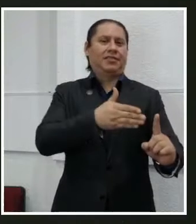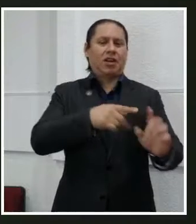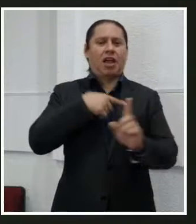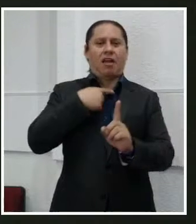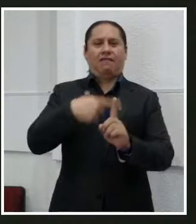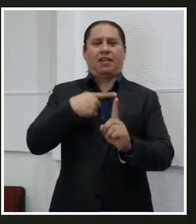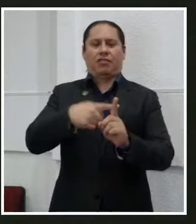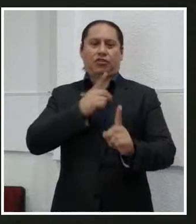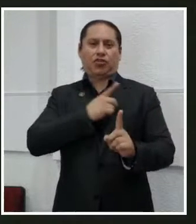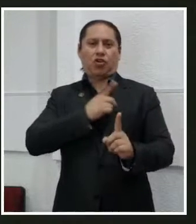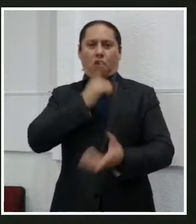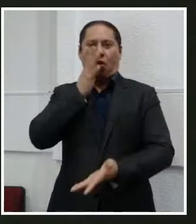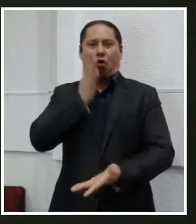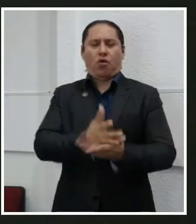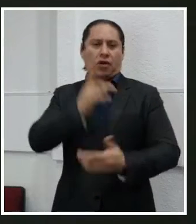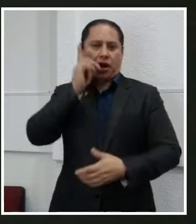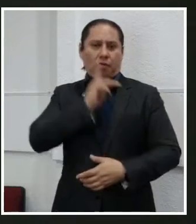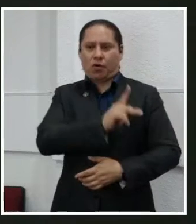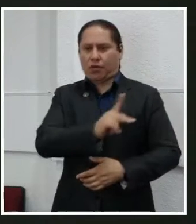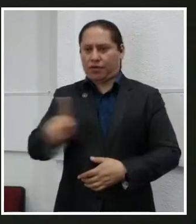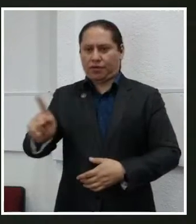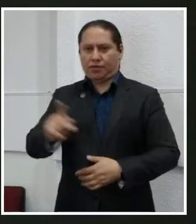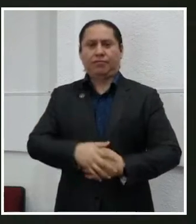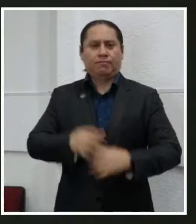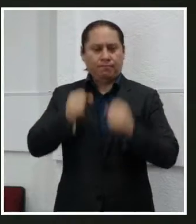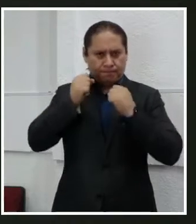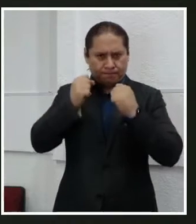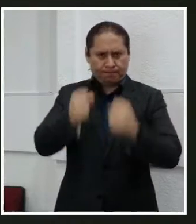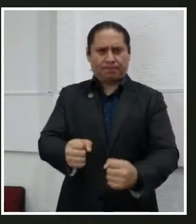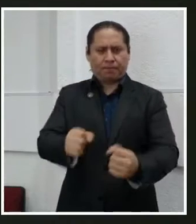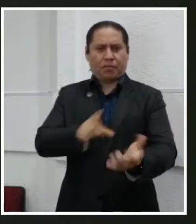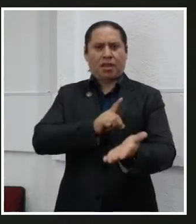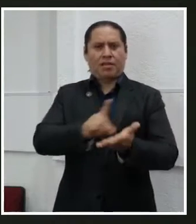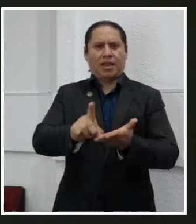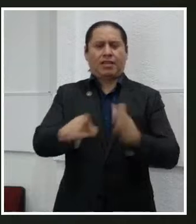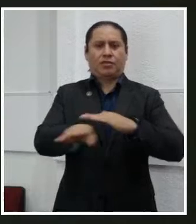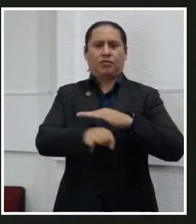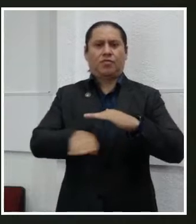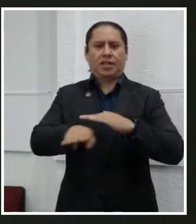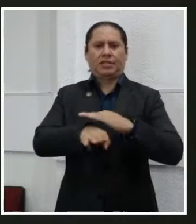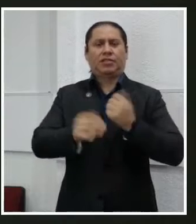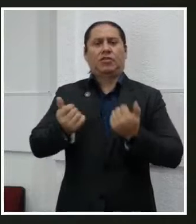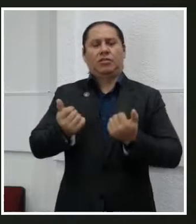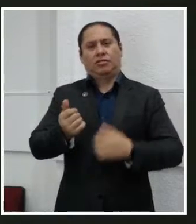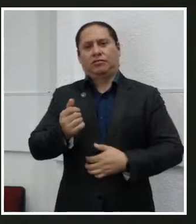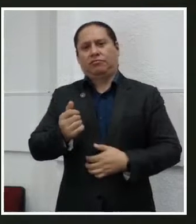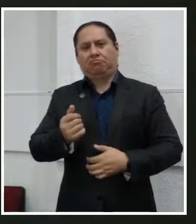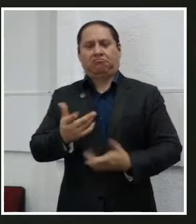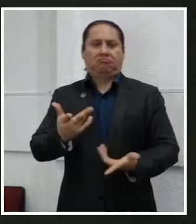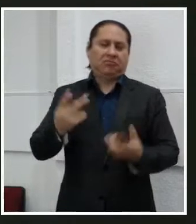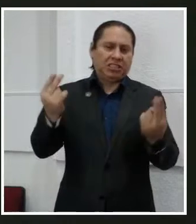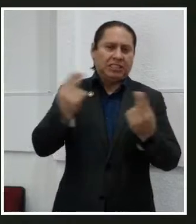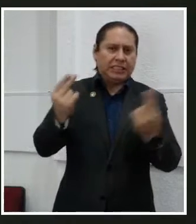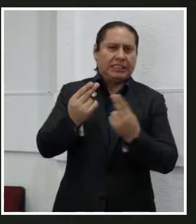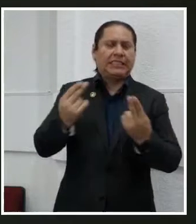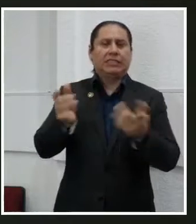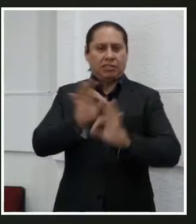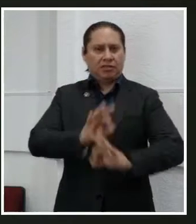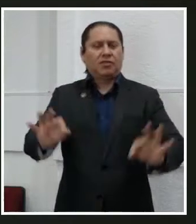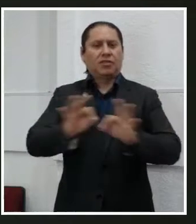favor de las mujeres. Para garantizar los derechos básicos de las mujeres resultan